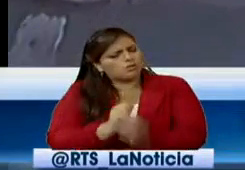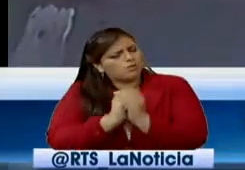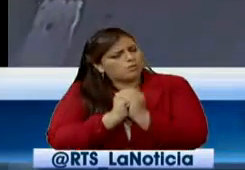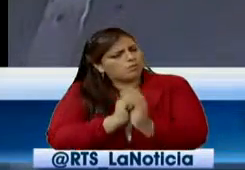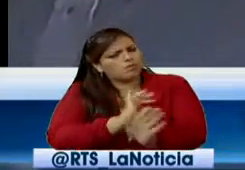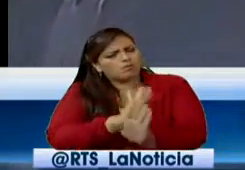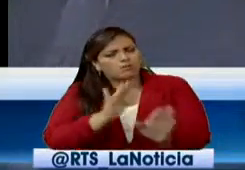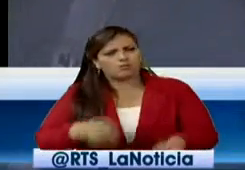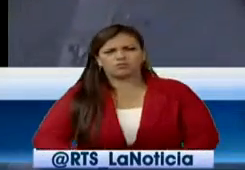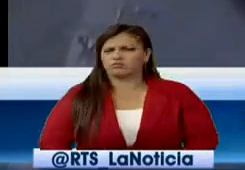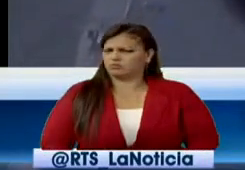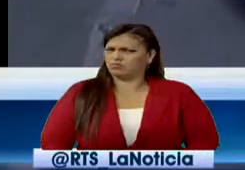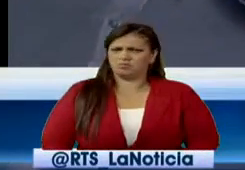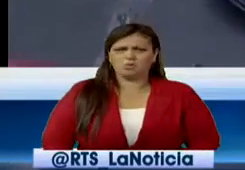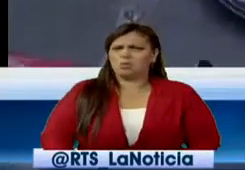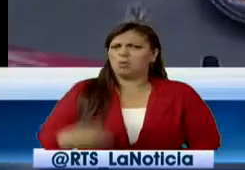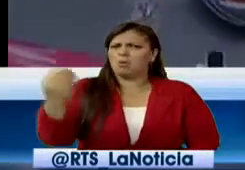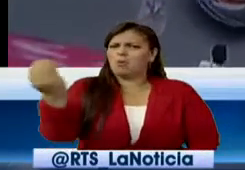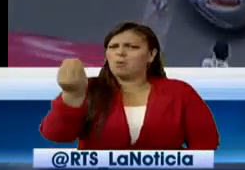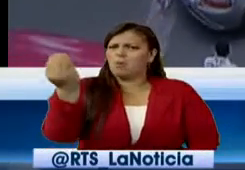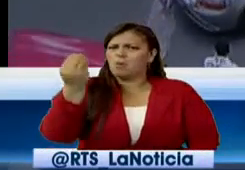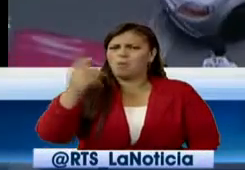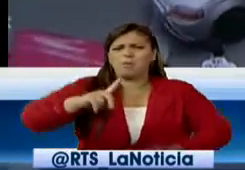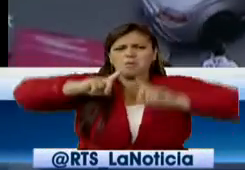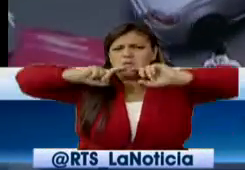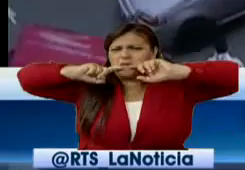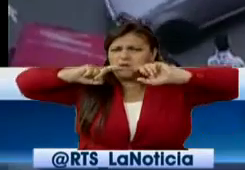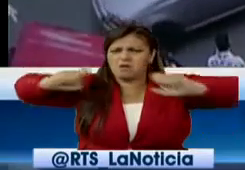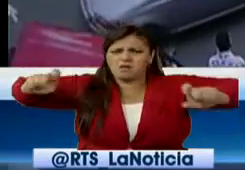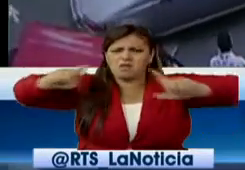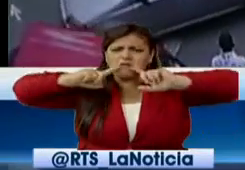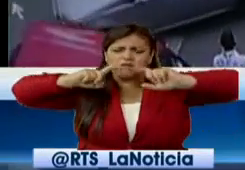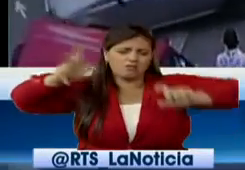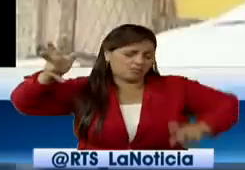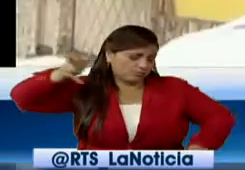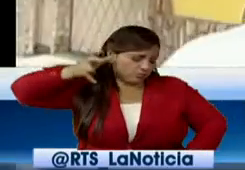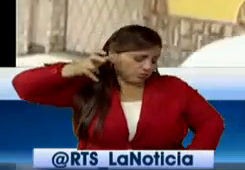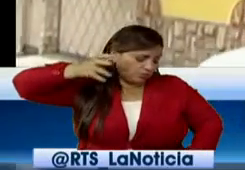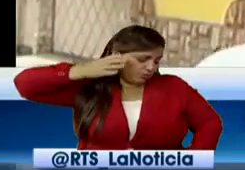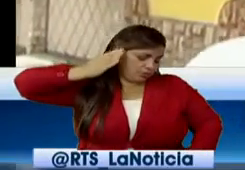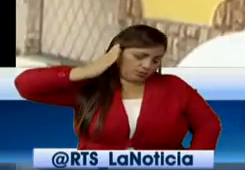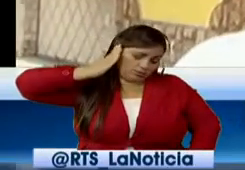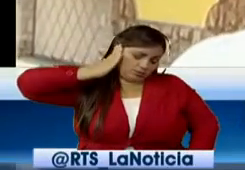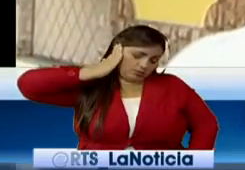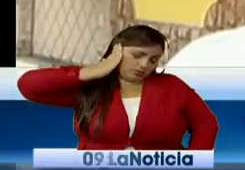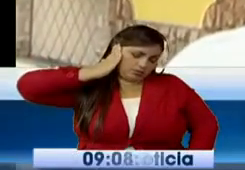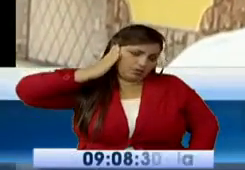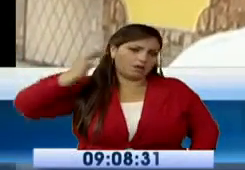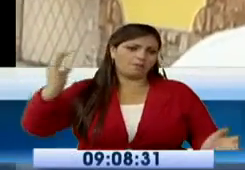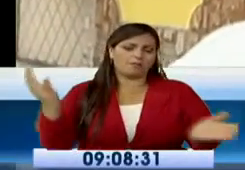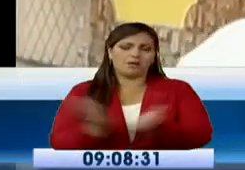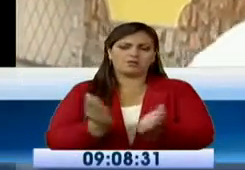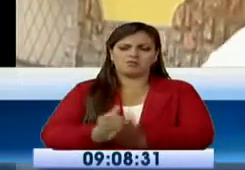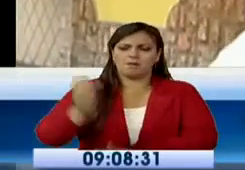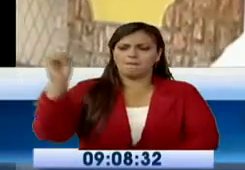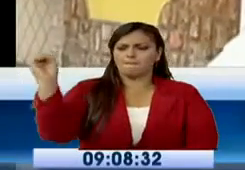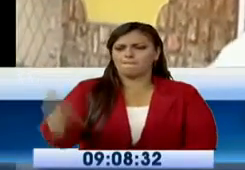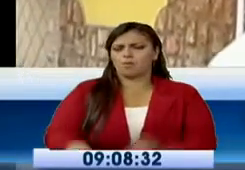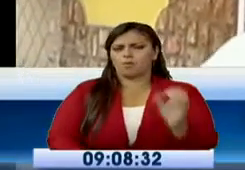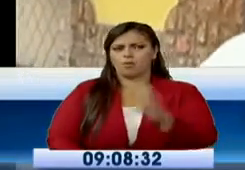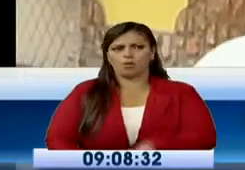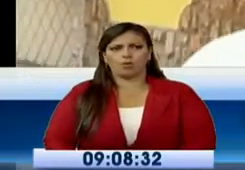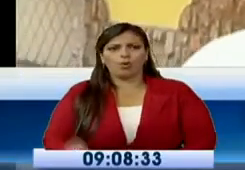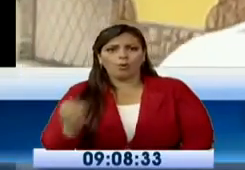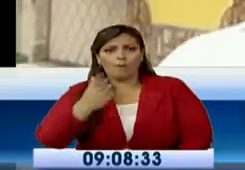de madrugada, jóvenes, gritaban y botan desperdicio. Y también unos piropos que le decían